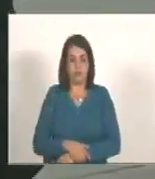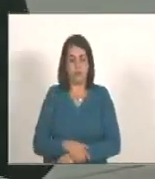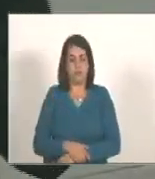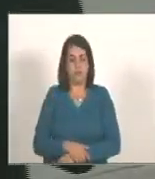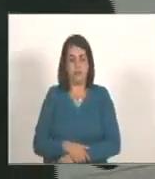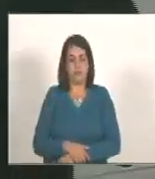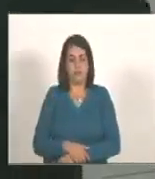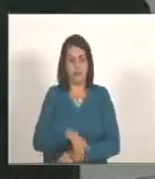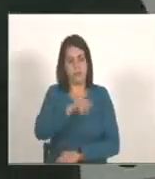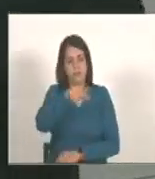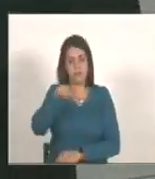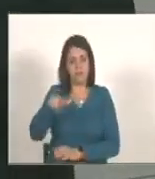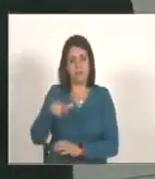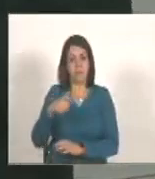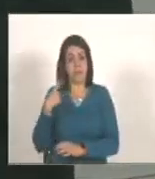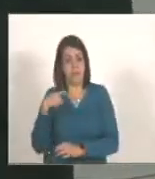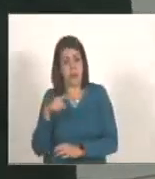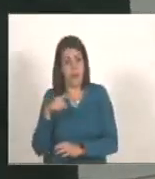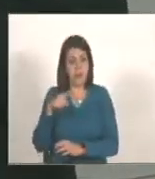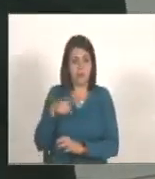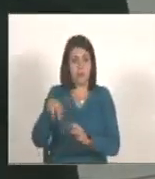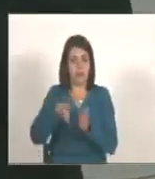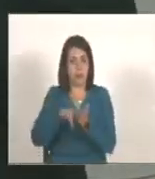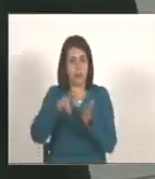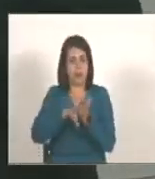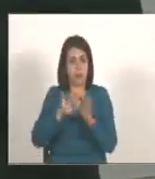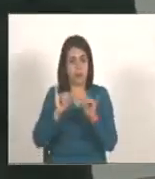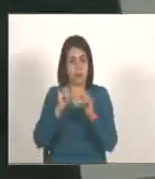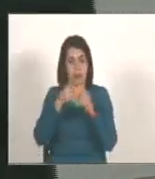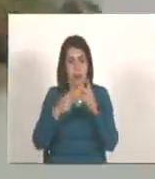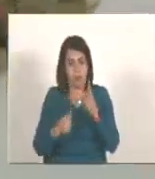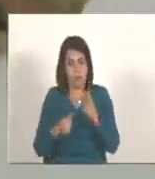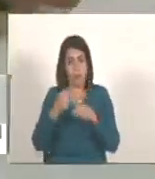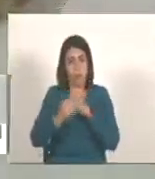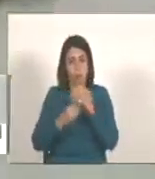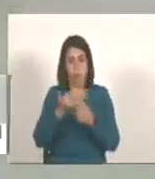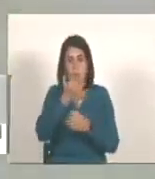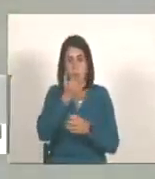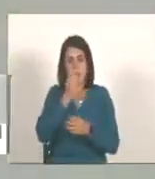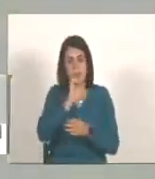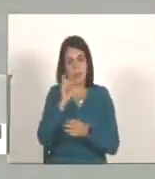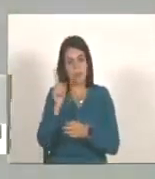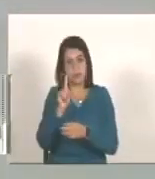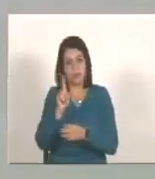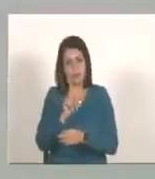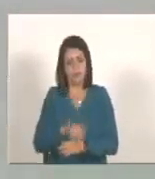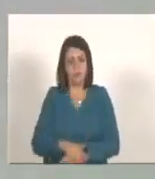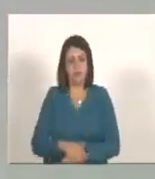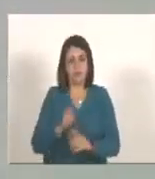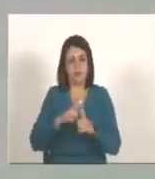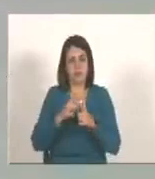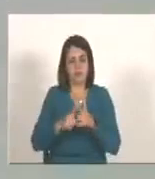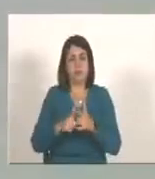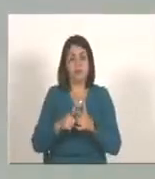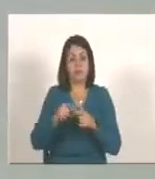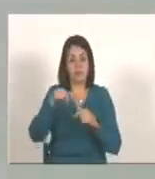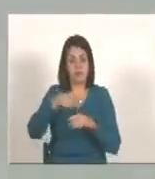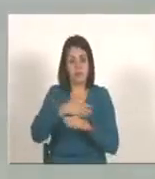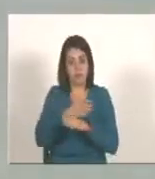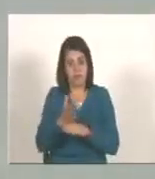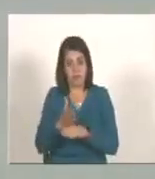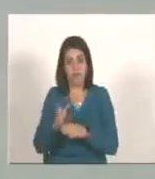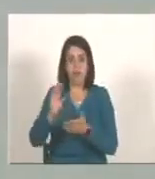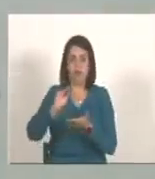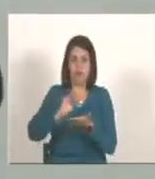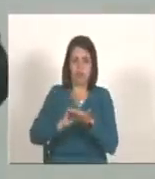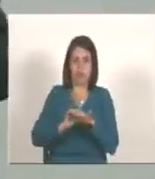las personas tienden a repetir siempre las mismas cosas, sean errores o no. Usted llega tarde un día y promete no volver a llegar